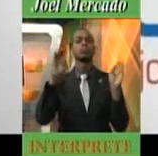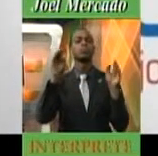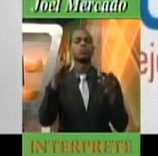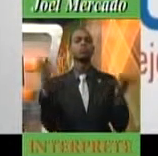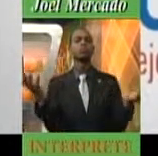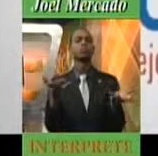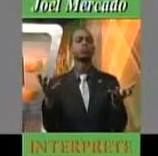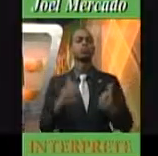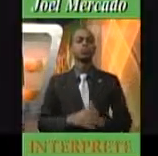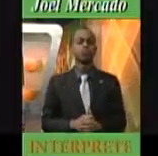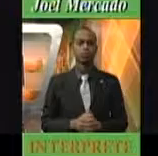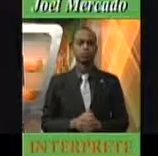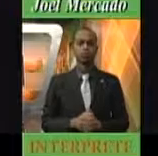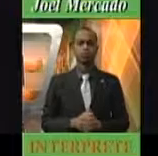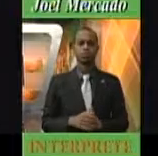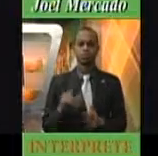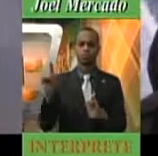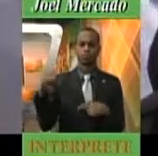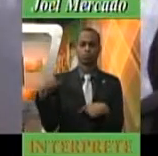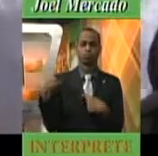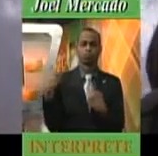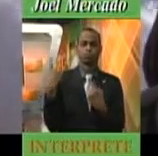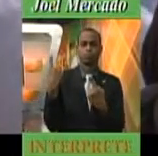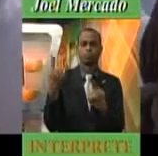fundamentalmente de los resultados